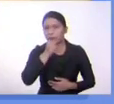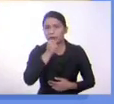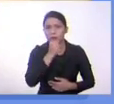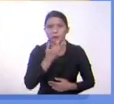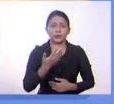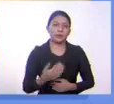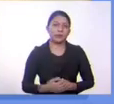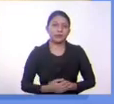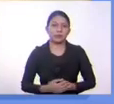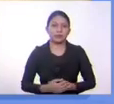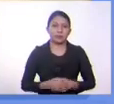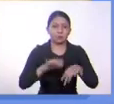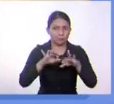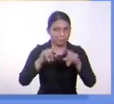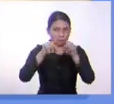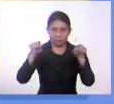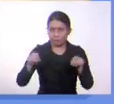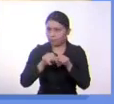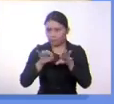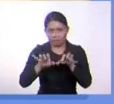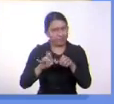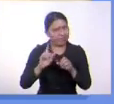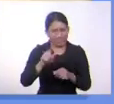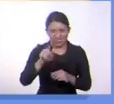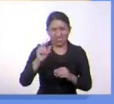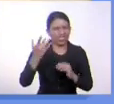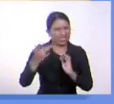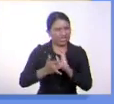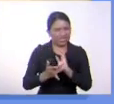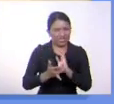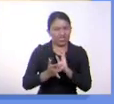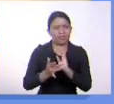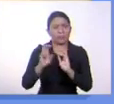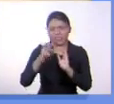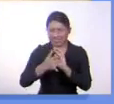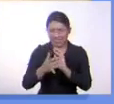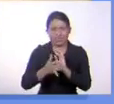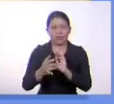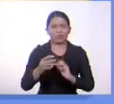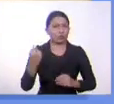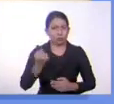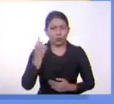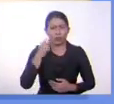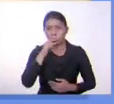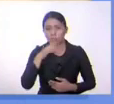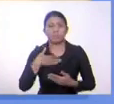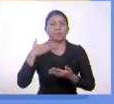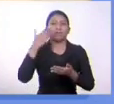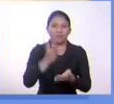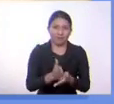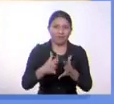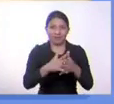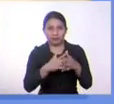hacer programas de computadoras. Entonces, básicamente cuando llegué a Estados Unidos no tenía